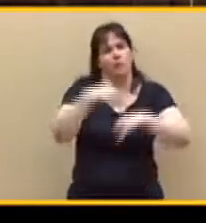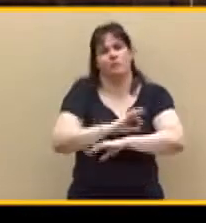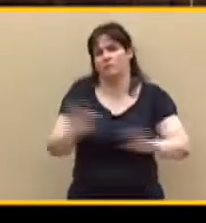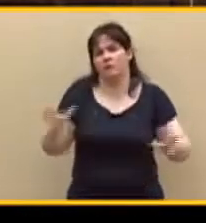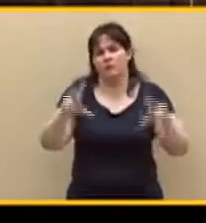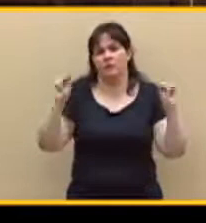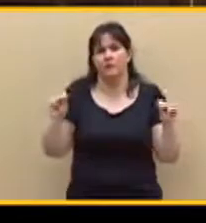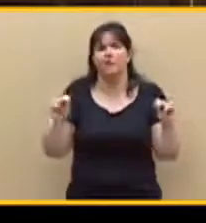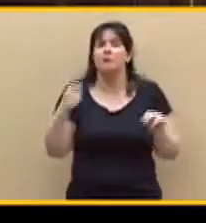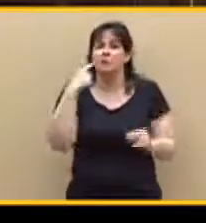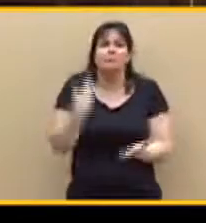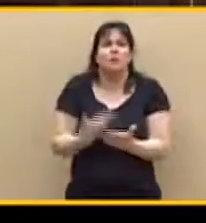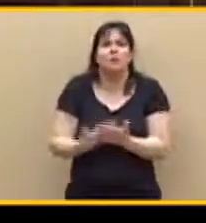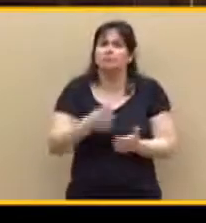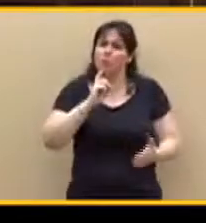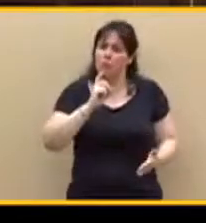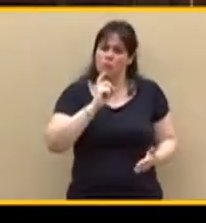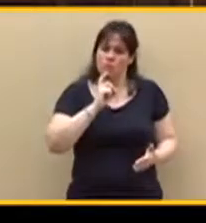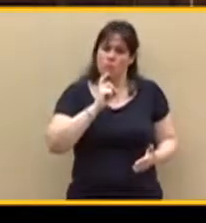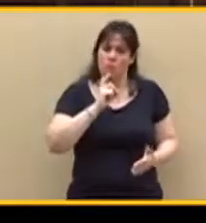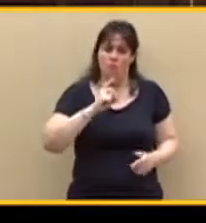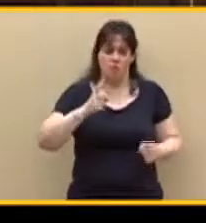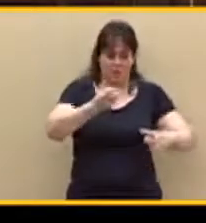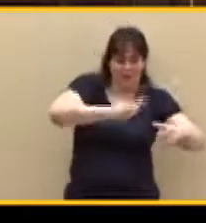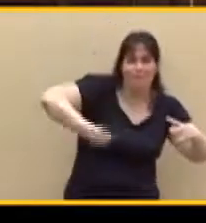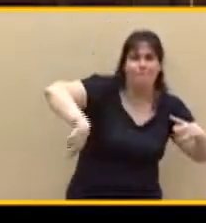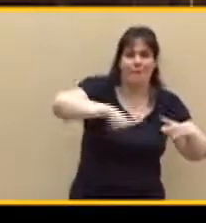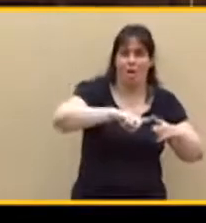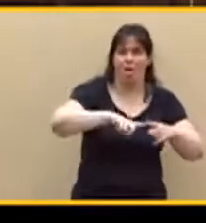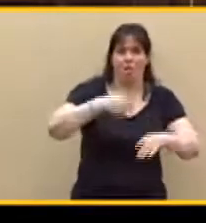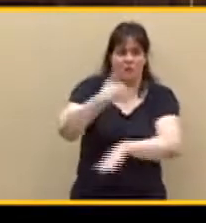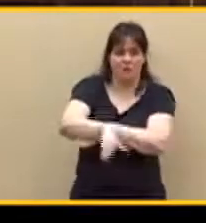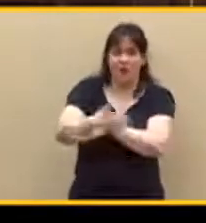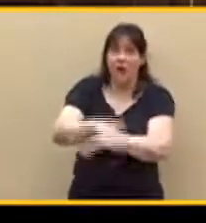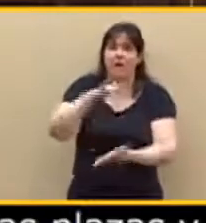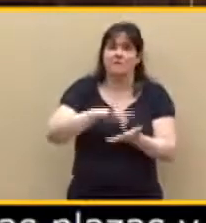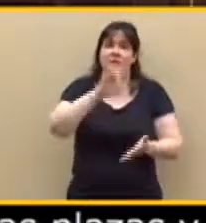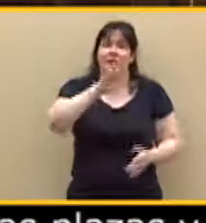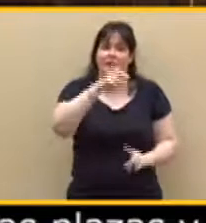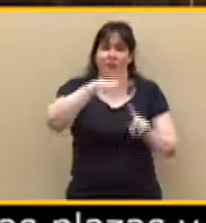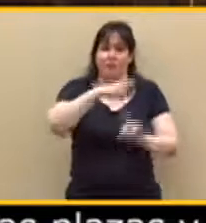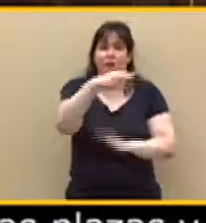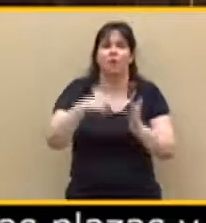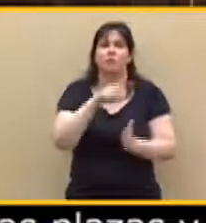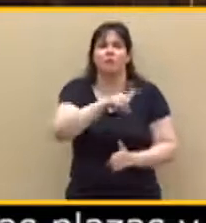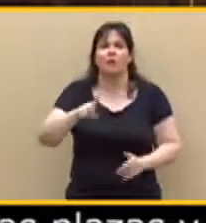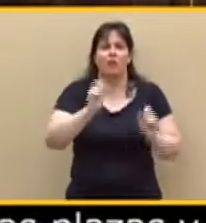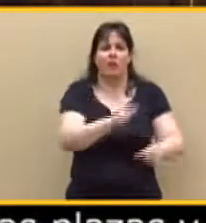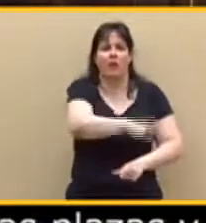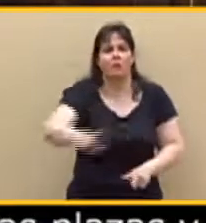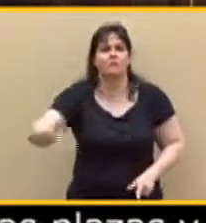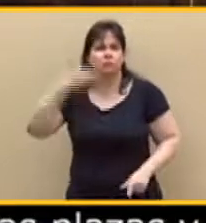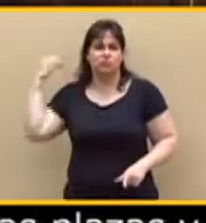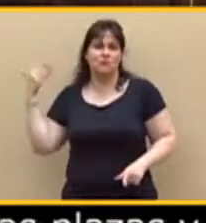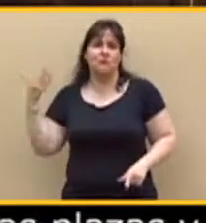esto llenando de dignidad las plazas y las calles el 15 de mayo del 2011, recorriendo con todo